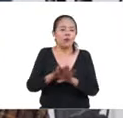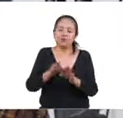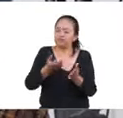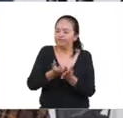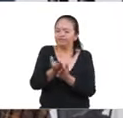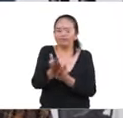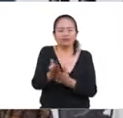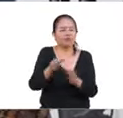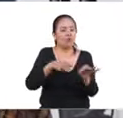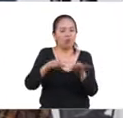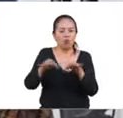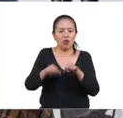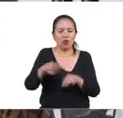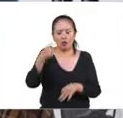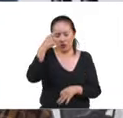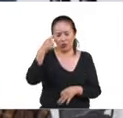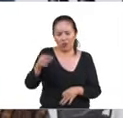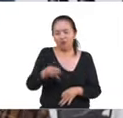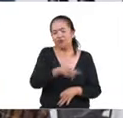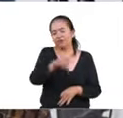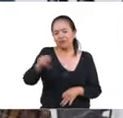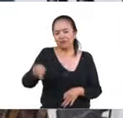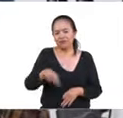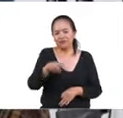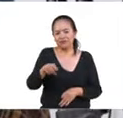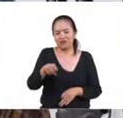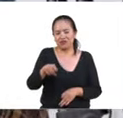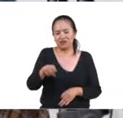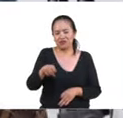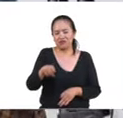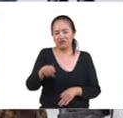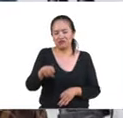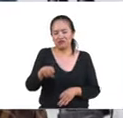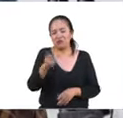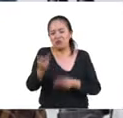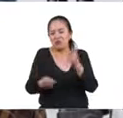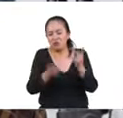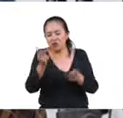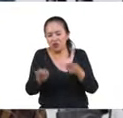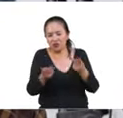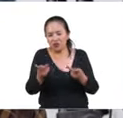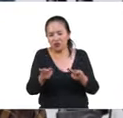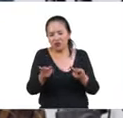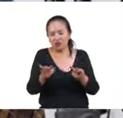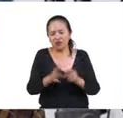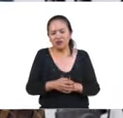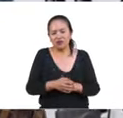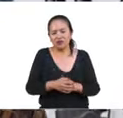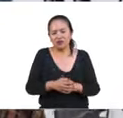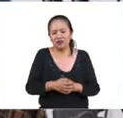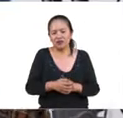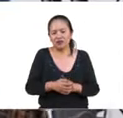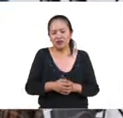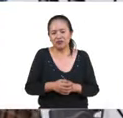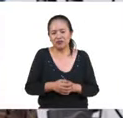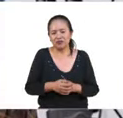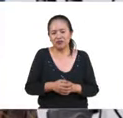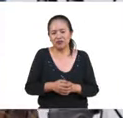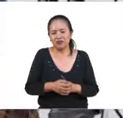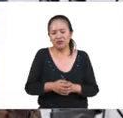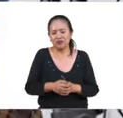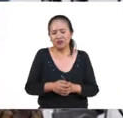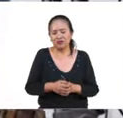importante en cuestión para estas encuestas. ¿Qué le parece que nada más se pueda pues